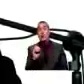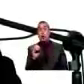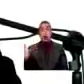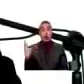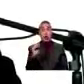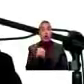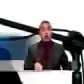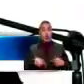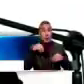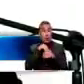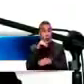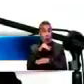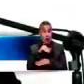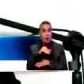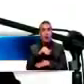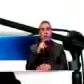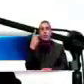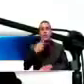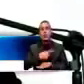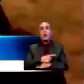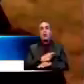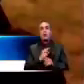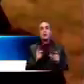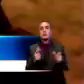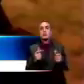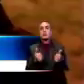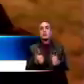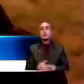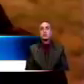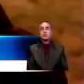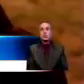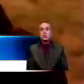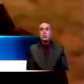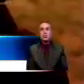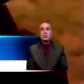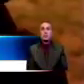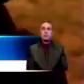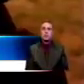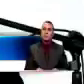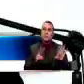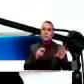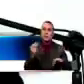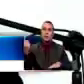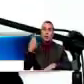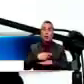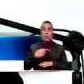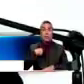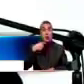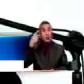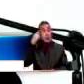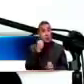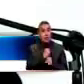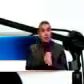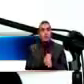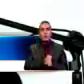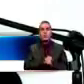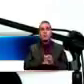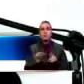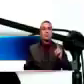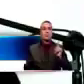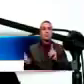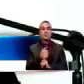2,5% de la población del Ecuador en un solo día, y a los algo menos de 70 días de gobierno, ya